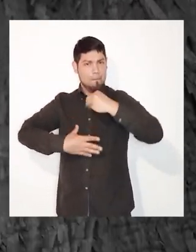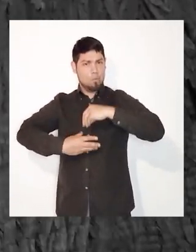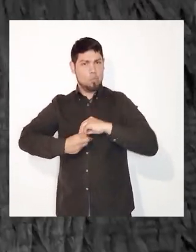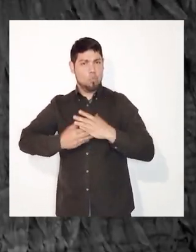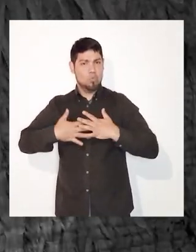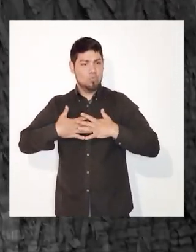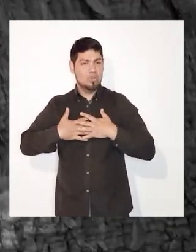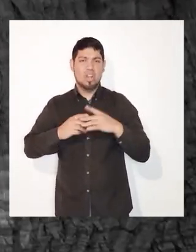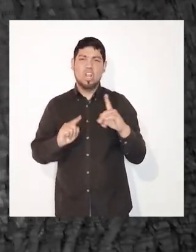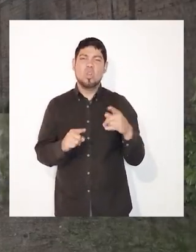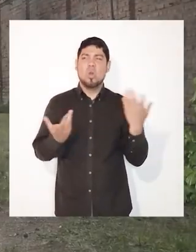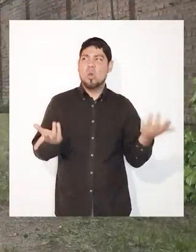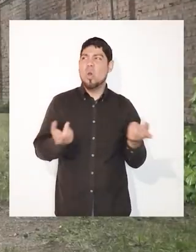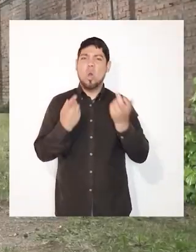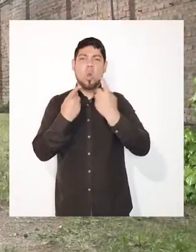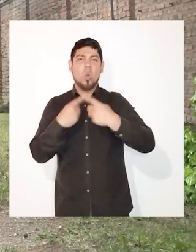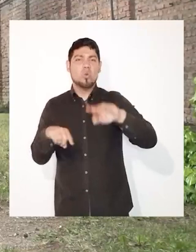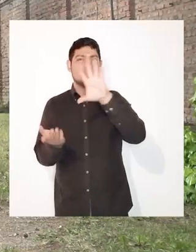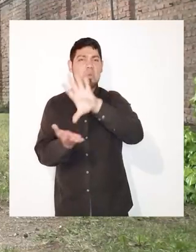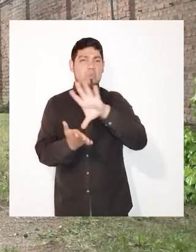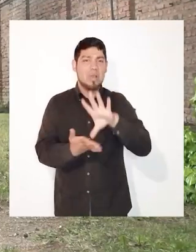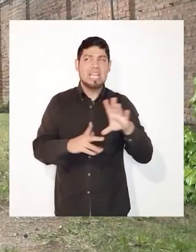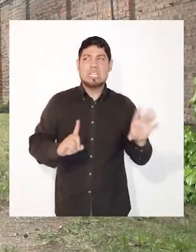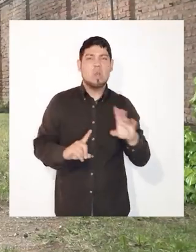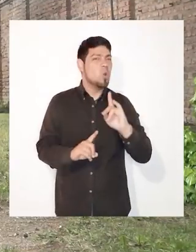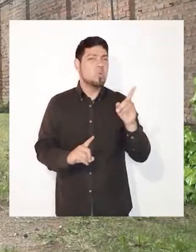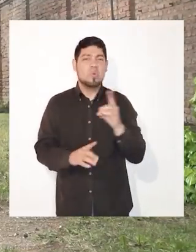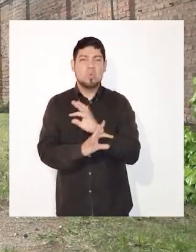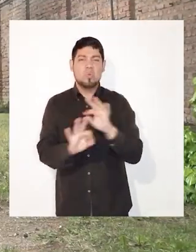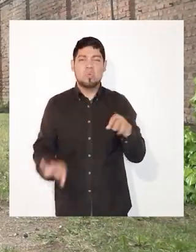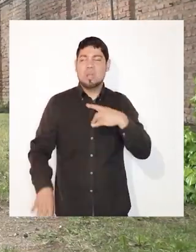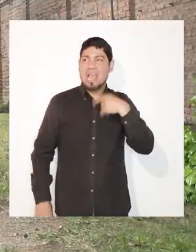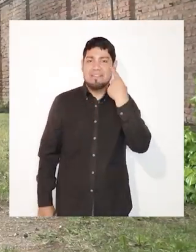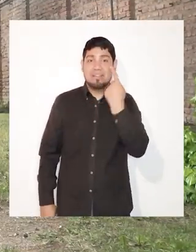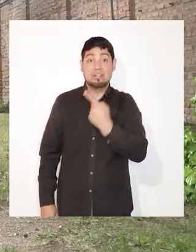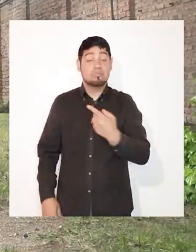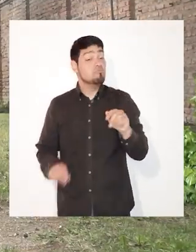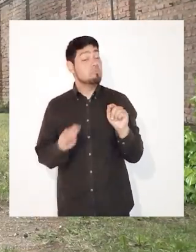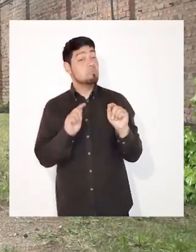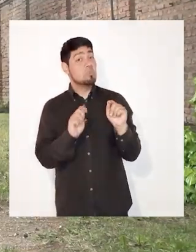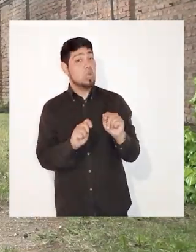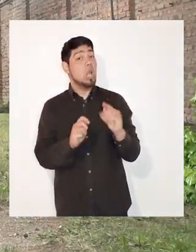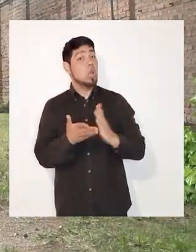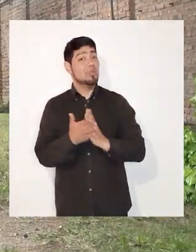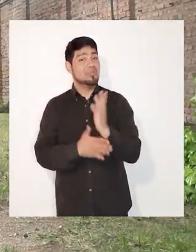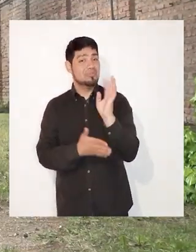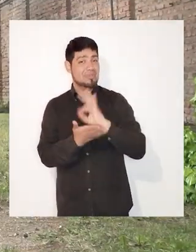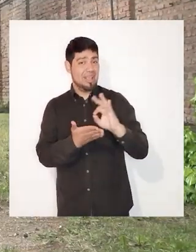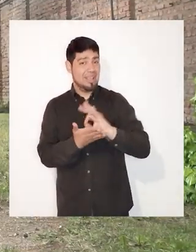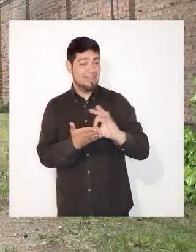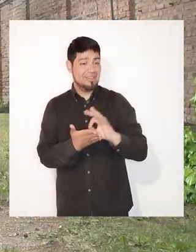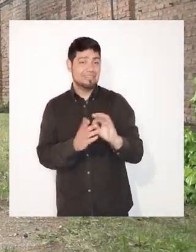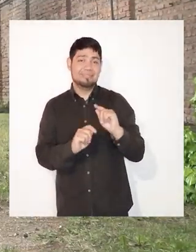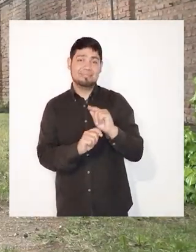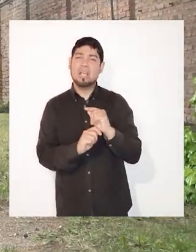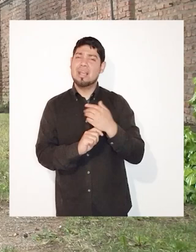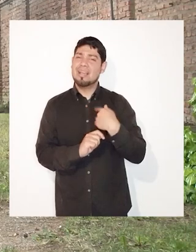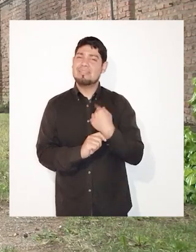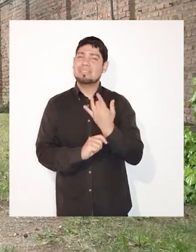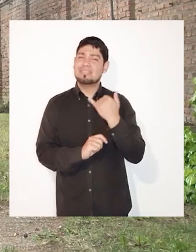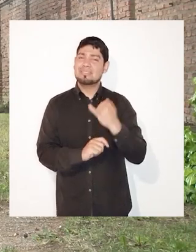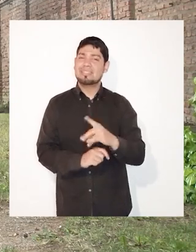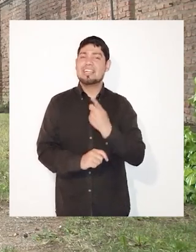se sintieran reflejados. Que no todo fuera extranjero, foráneo. Entonces así empezamos a